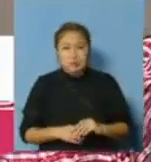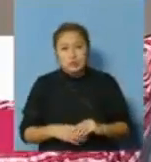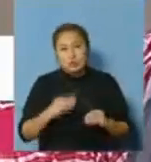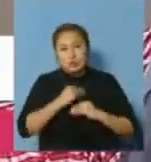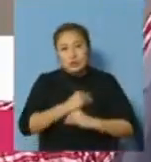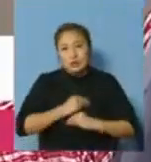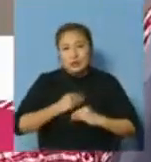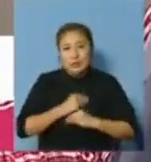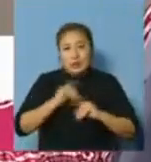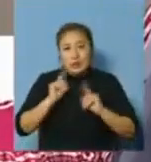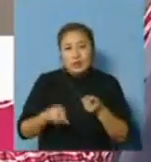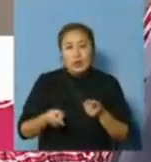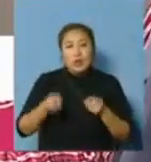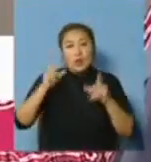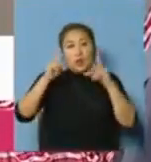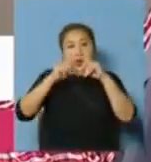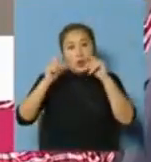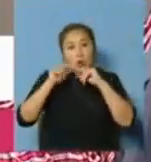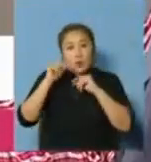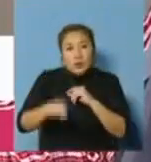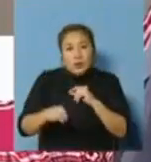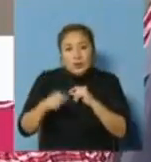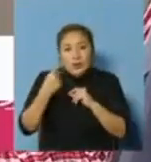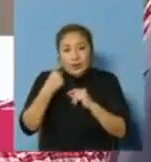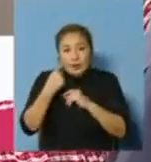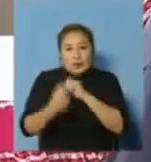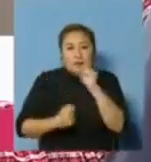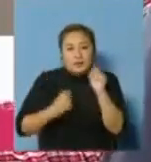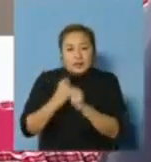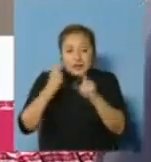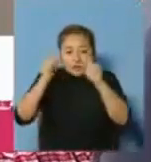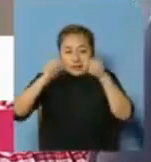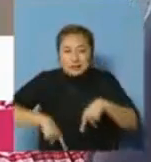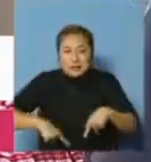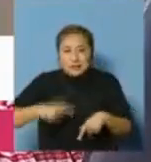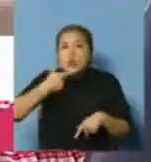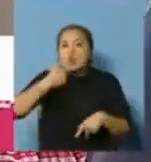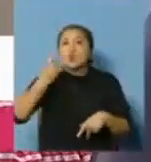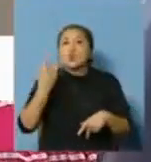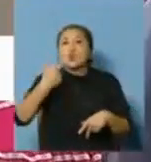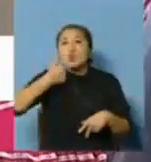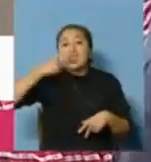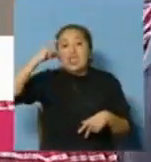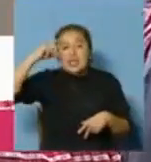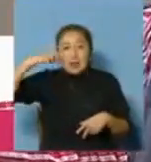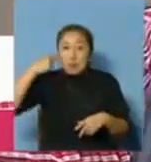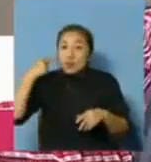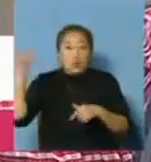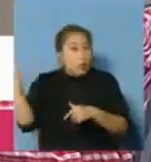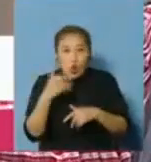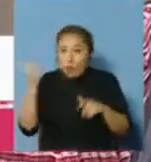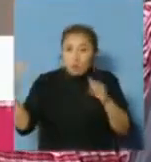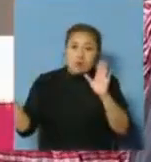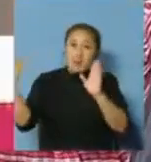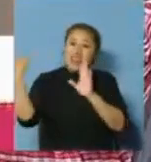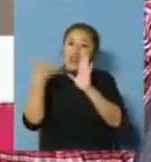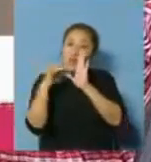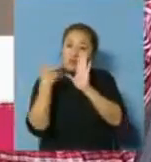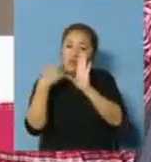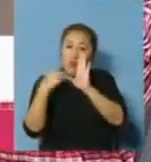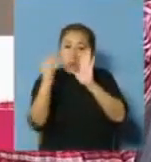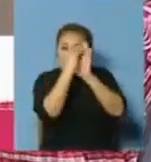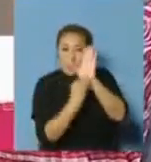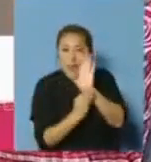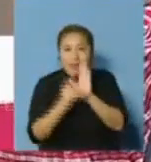lamentablemente estaban en un número en este momento que aquí en la sucedió porque todo se carga cada sucede de